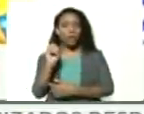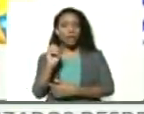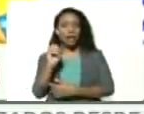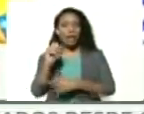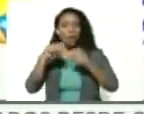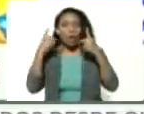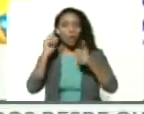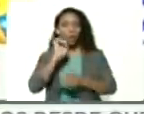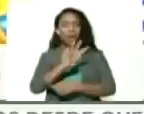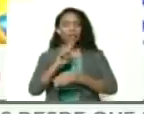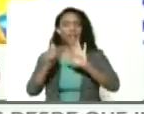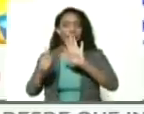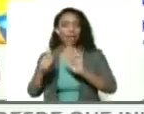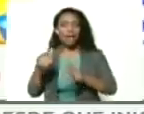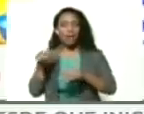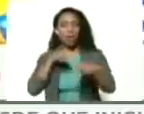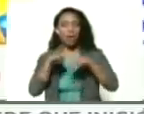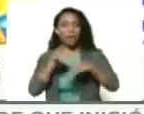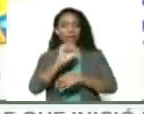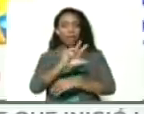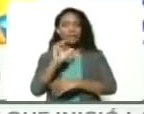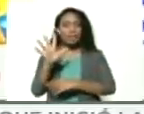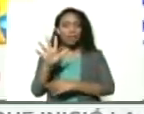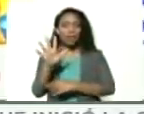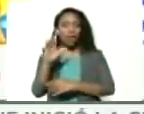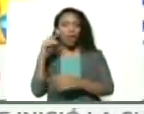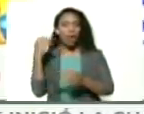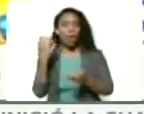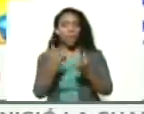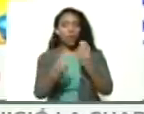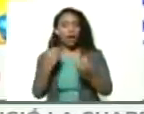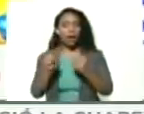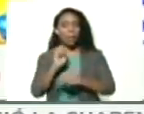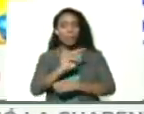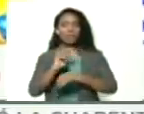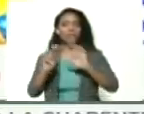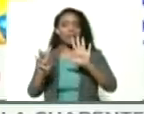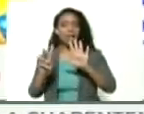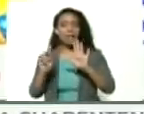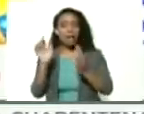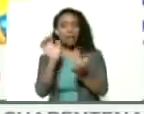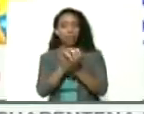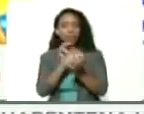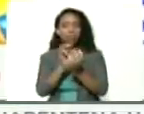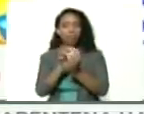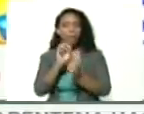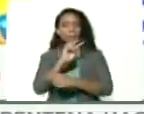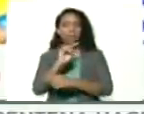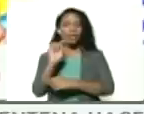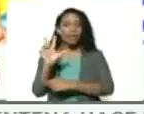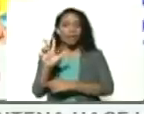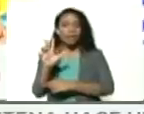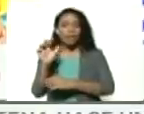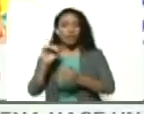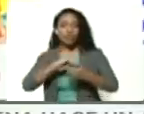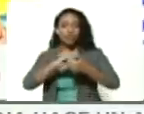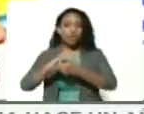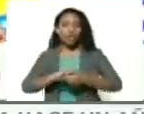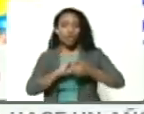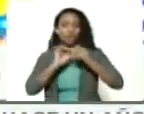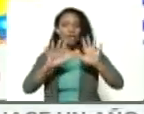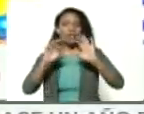Bolívar 36, Cojedes 35, Monagas 27, Nueva Esparta 23 casos, Trujillo 18,